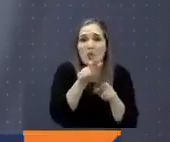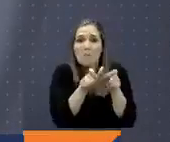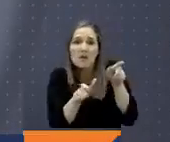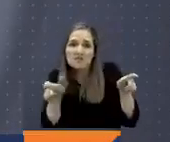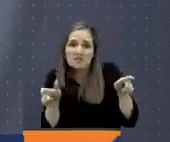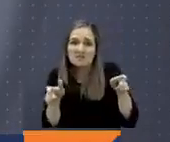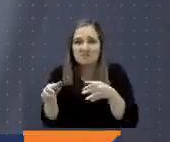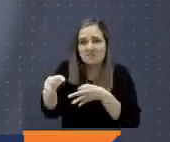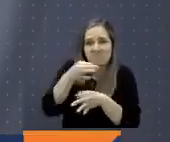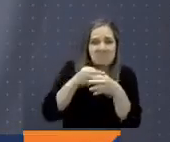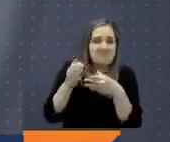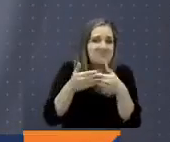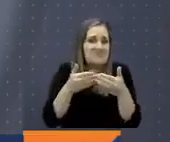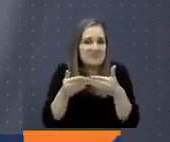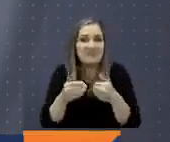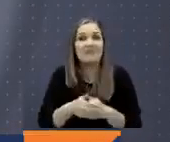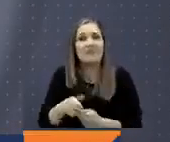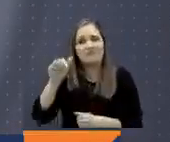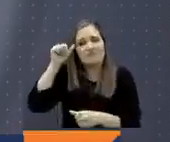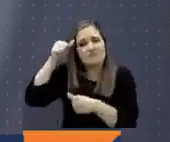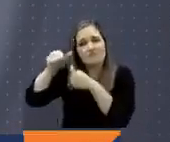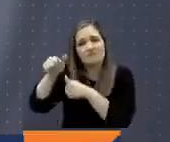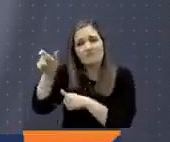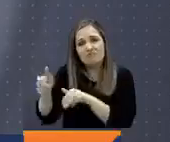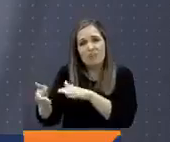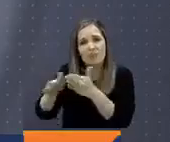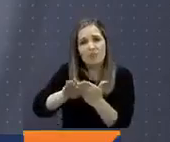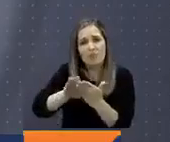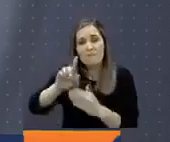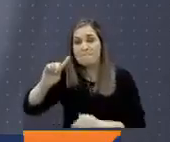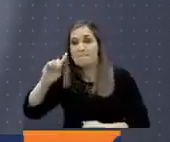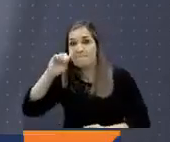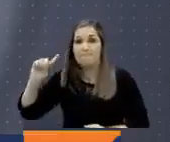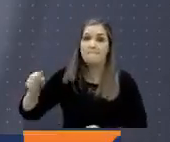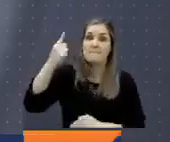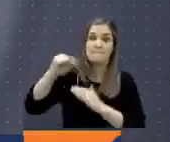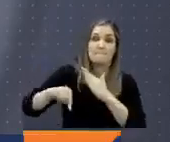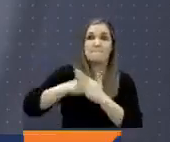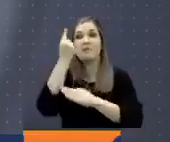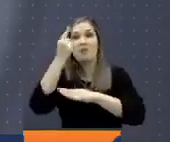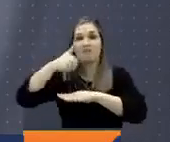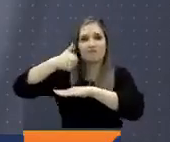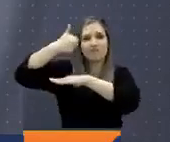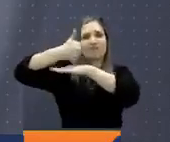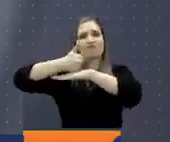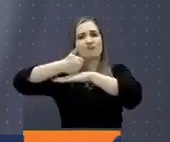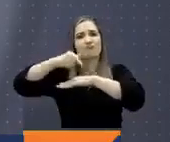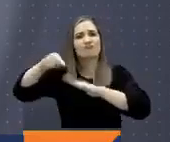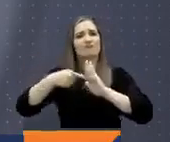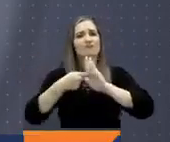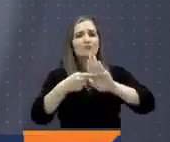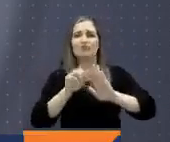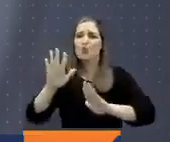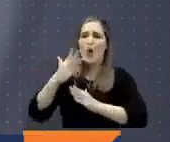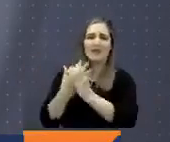muerto. Será recordado como uno de los pioneros de la televisión nacional por poner siempre su estilo